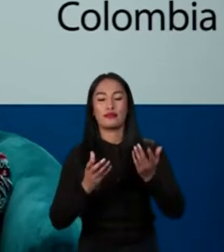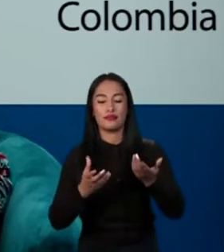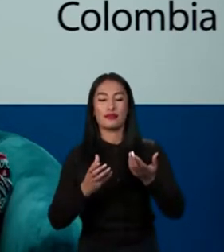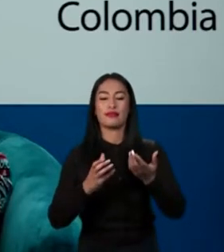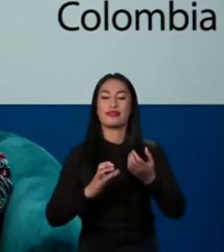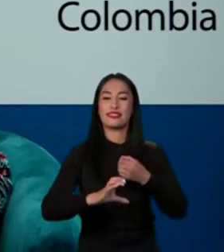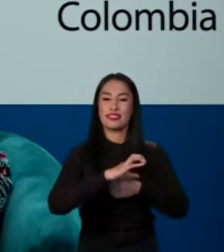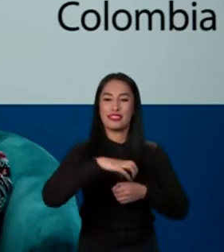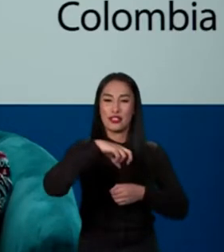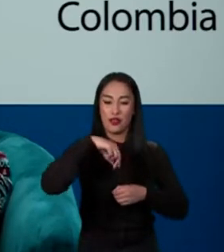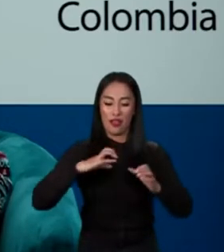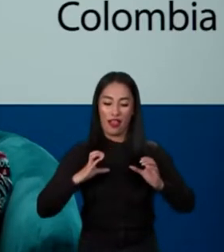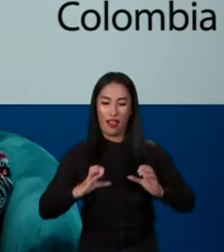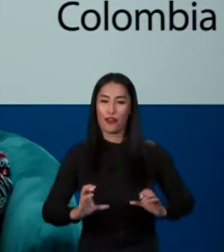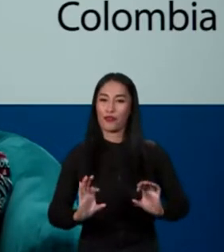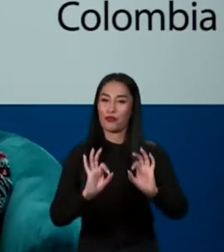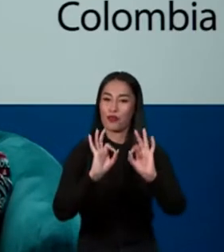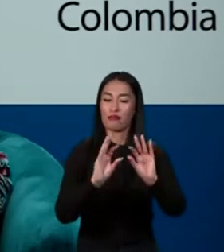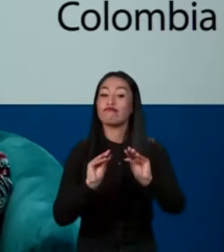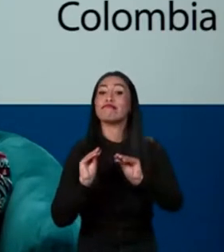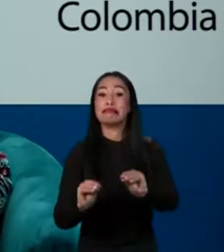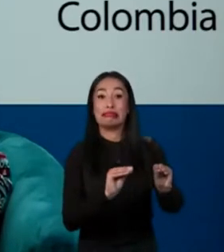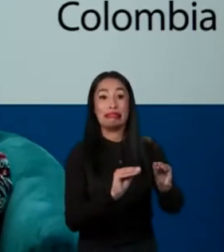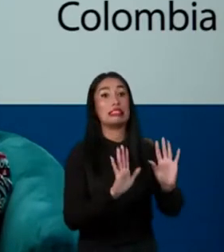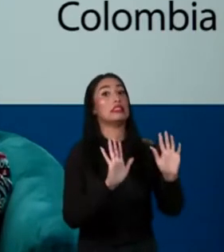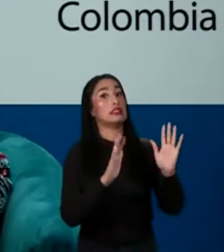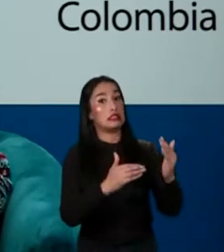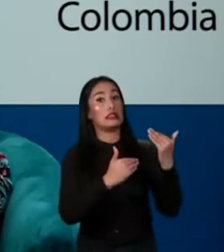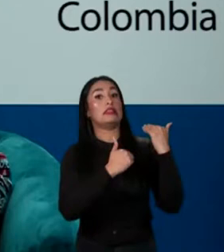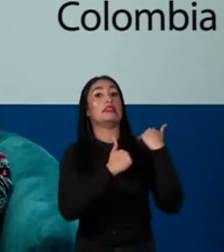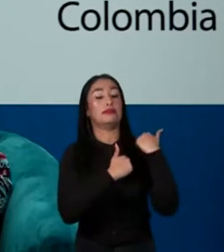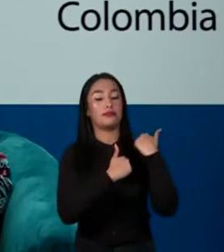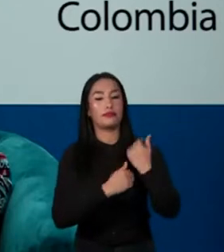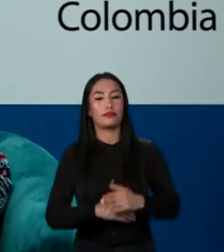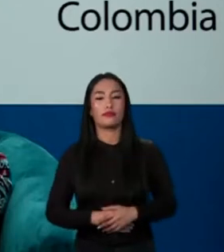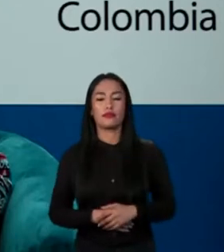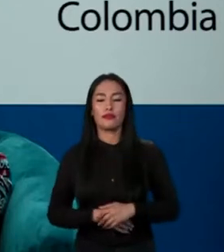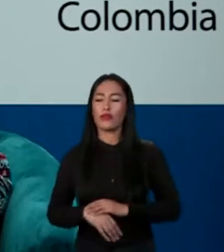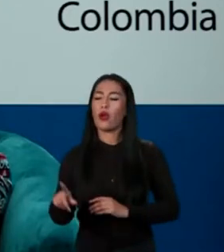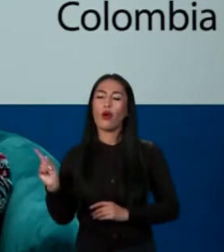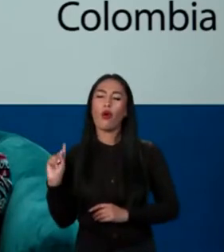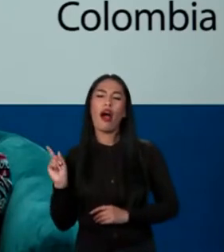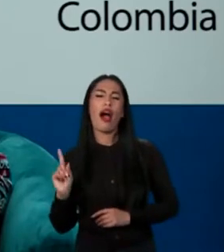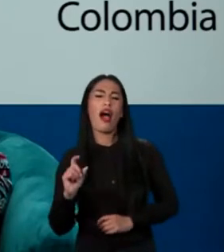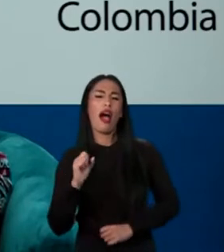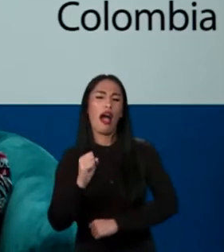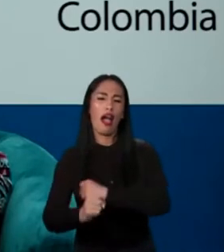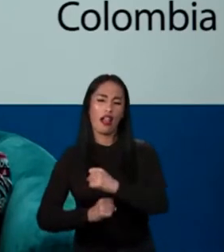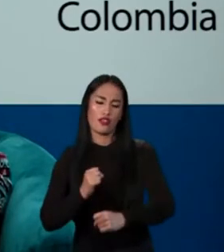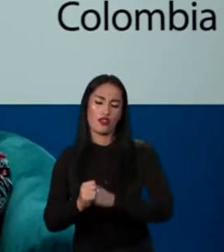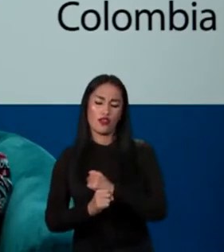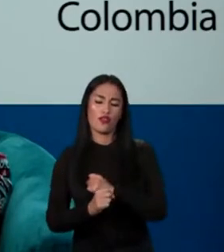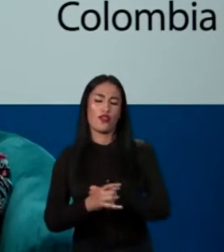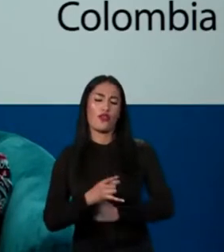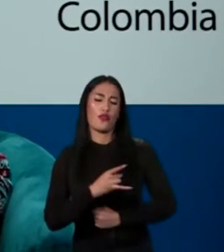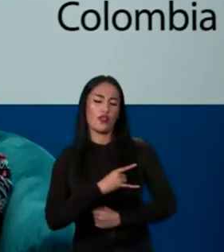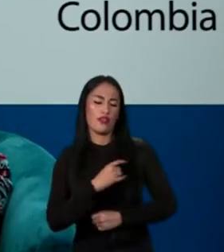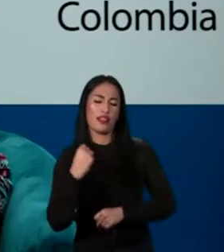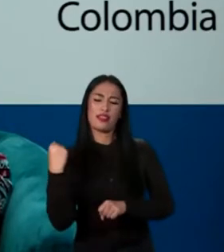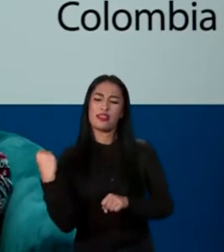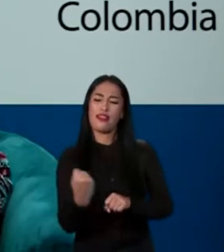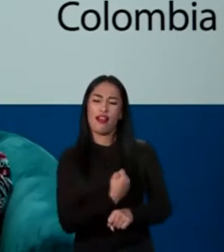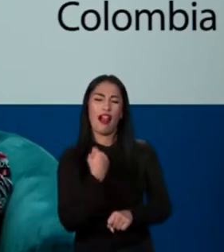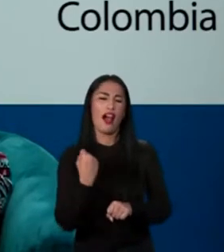años nosotros yo digo que caminamos en la universidad sobre hombros de gigantes que han